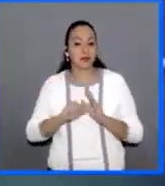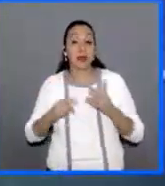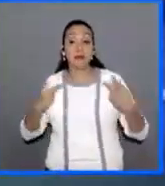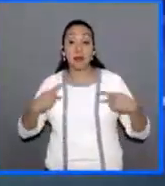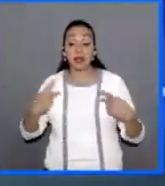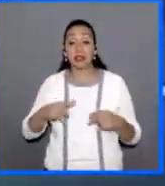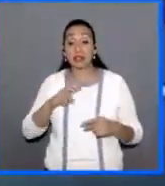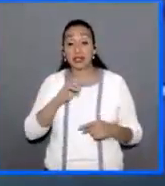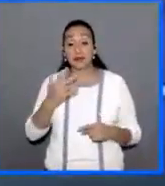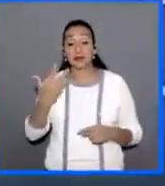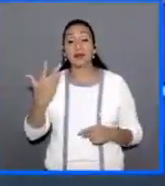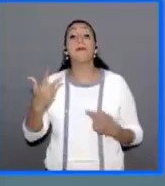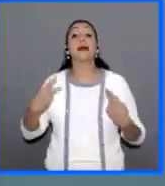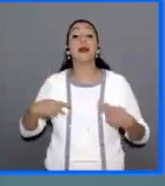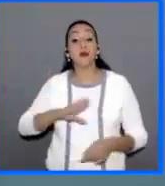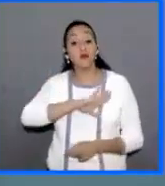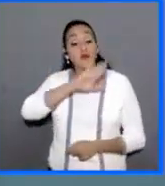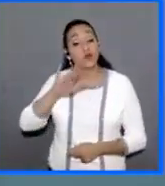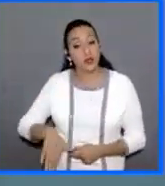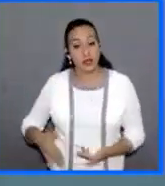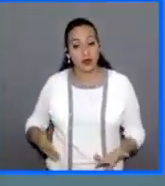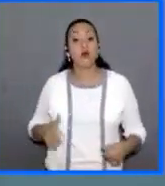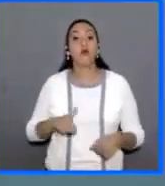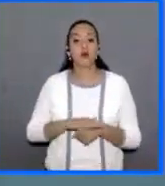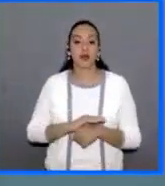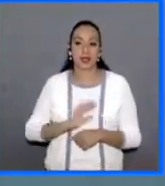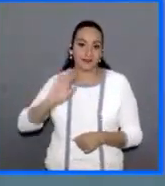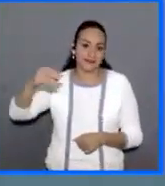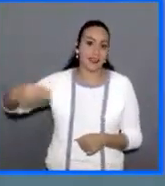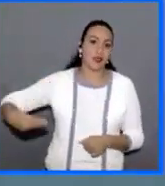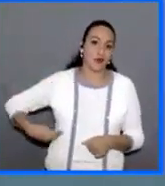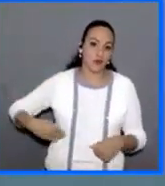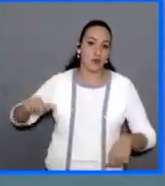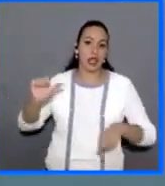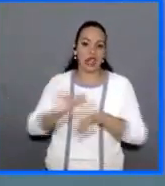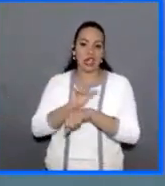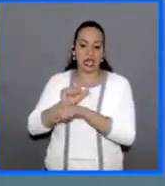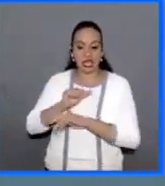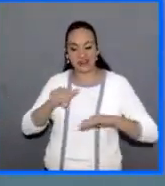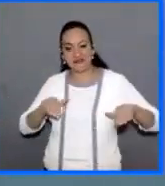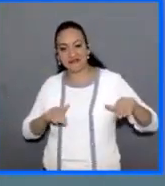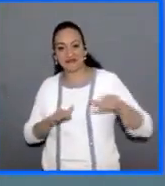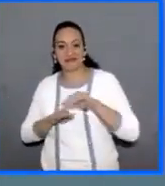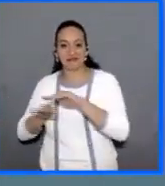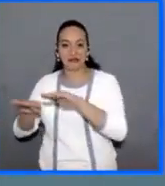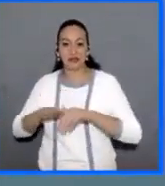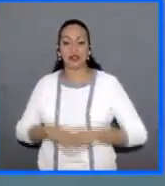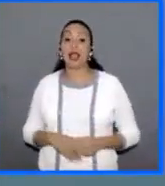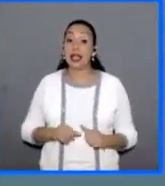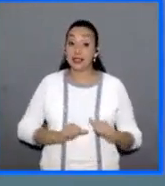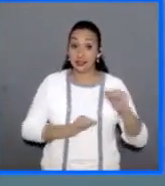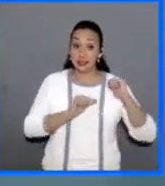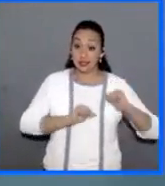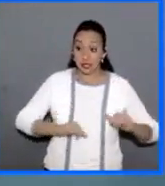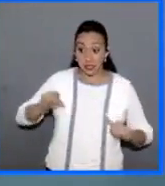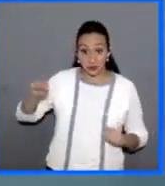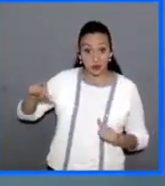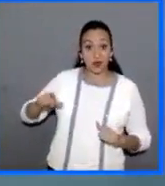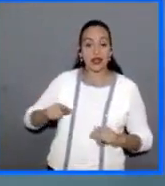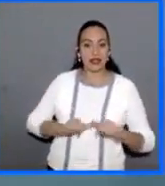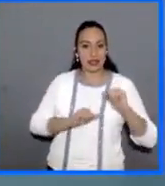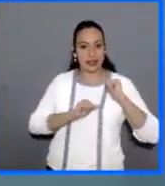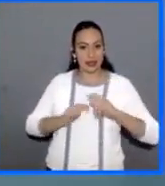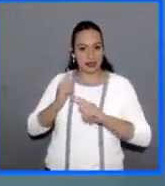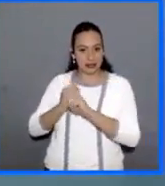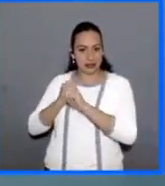de incidentes viales. Es responsabilidad de las autoridades establecer las reglas y exigirle a la industria mexicana